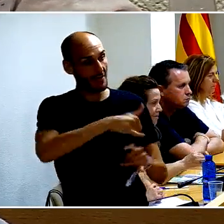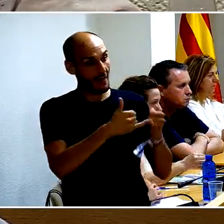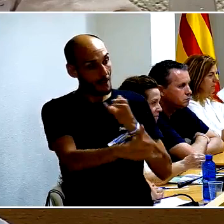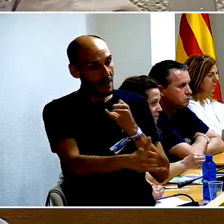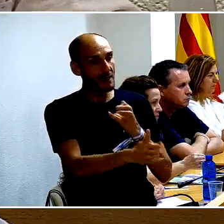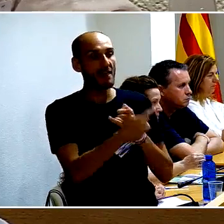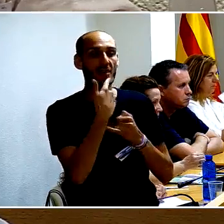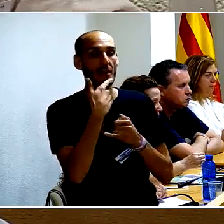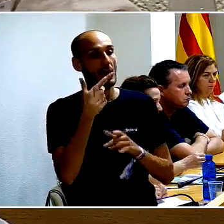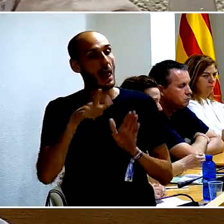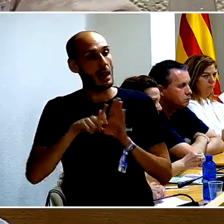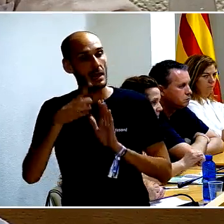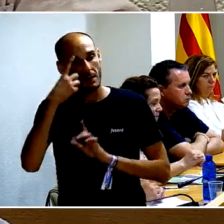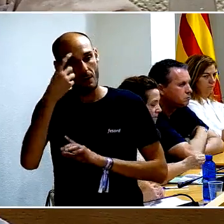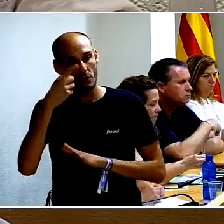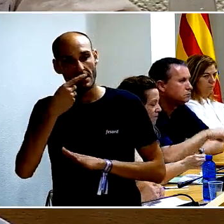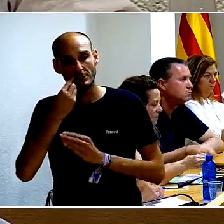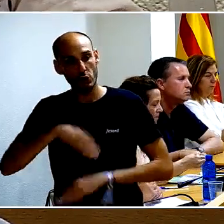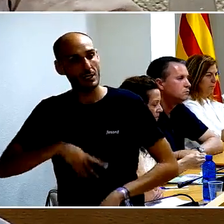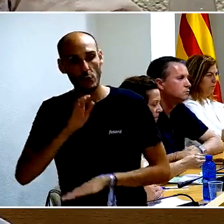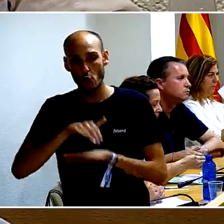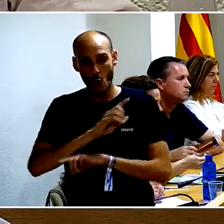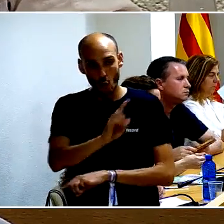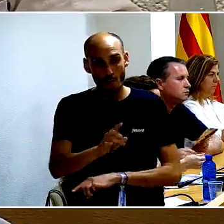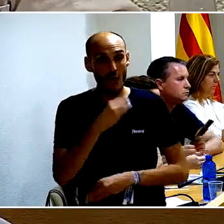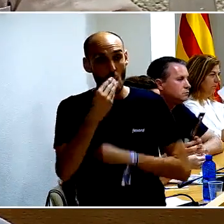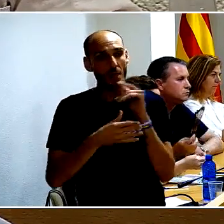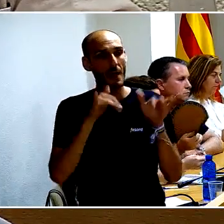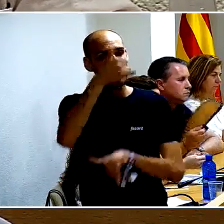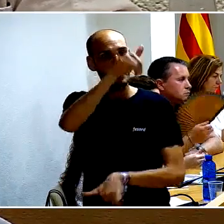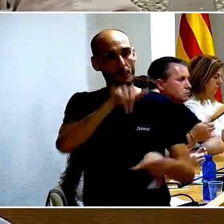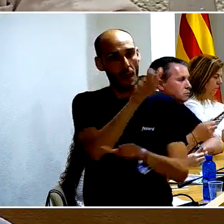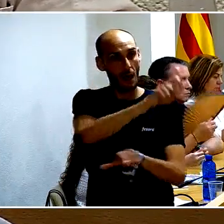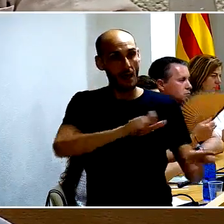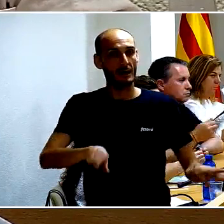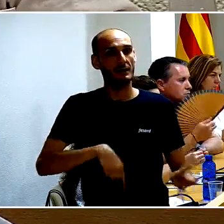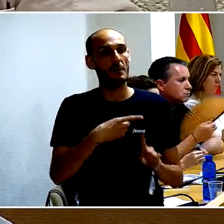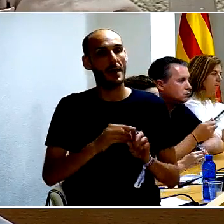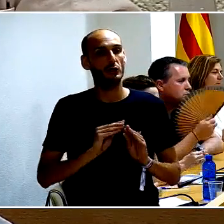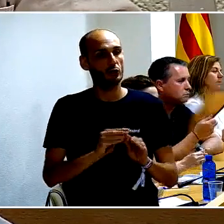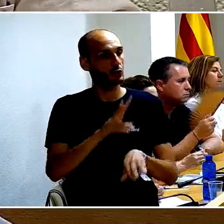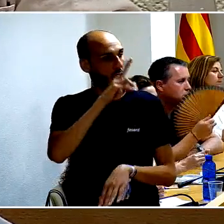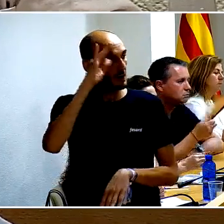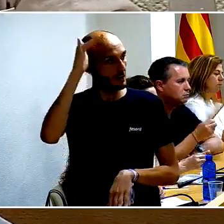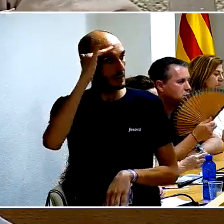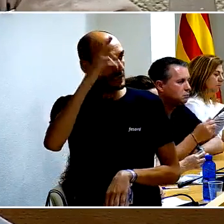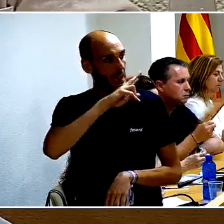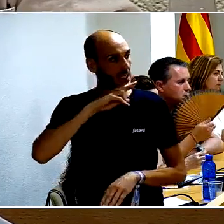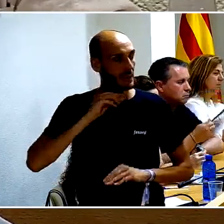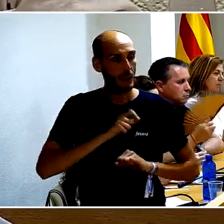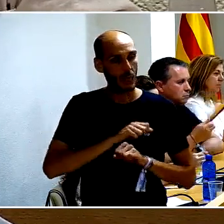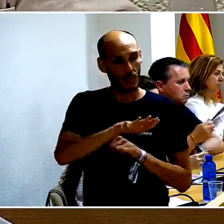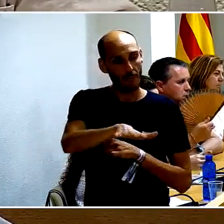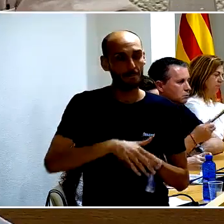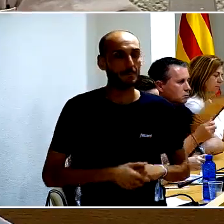memoria histórica y lo hace para engañar a la gente y para hacer valer sus creencias de todo tipo. Para ello es ilegal y